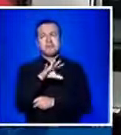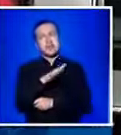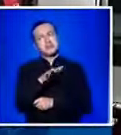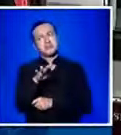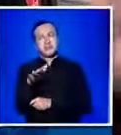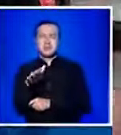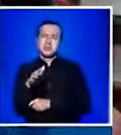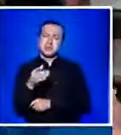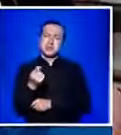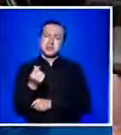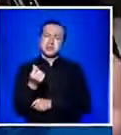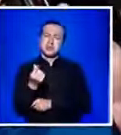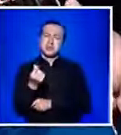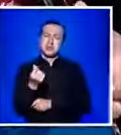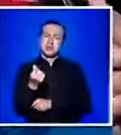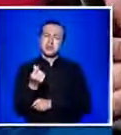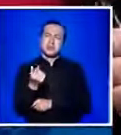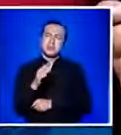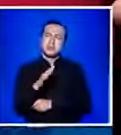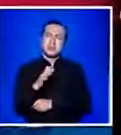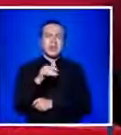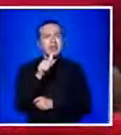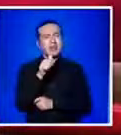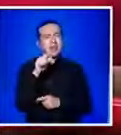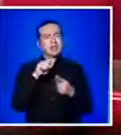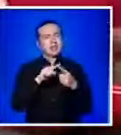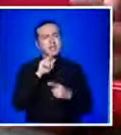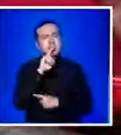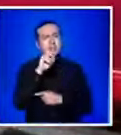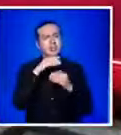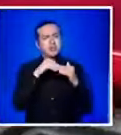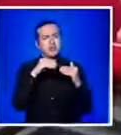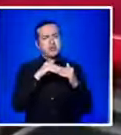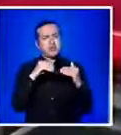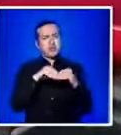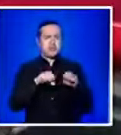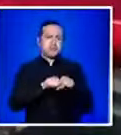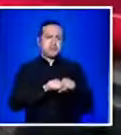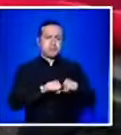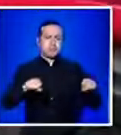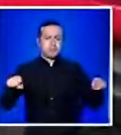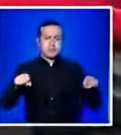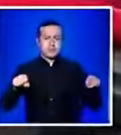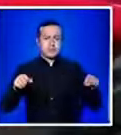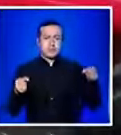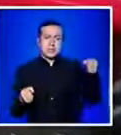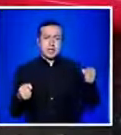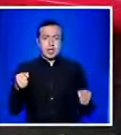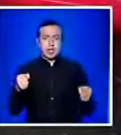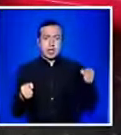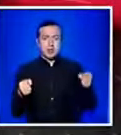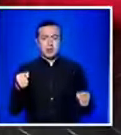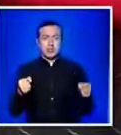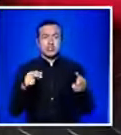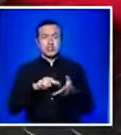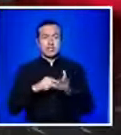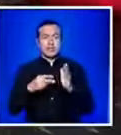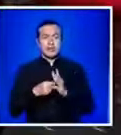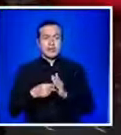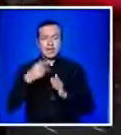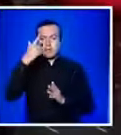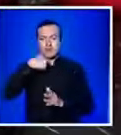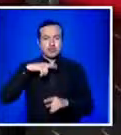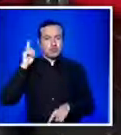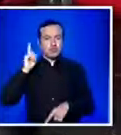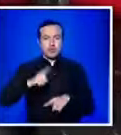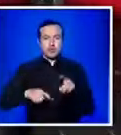bordea al precio entre $10 a $20. Su función principal de este dispositivo es bloquear en sí el